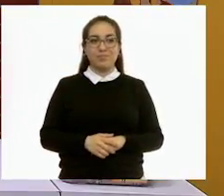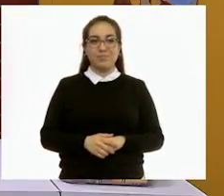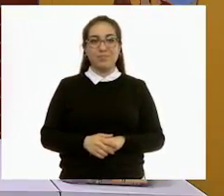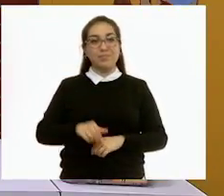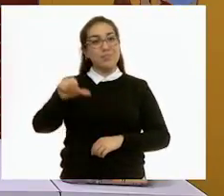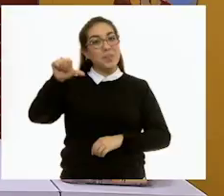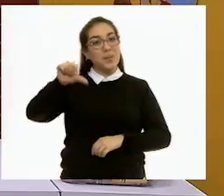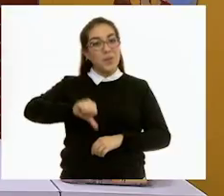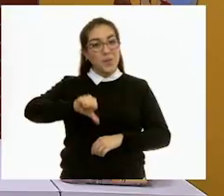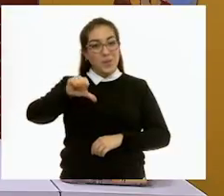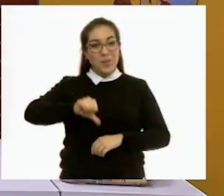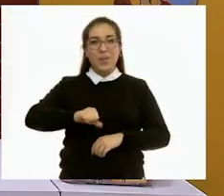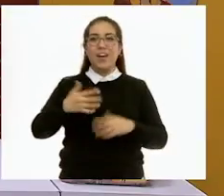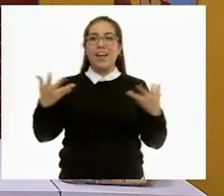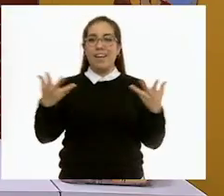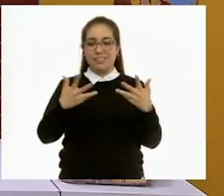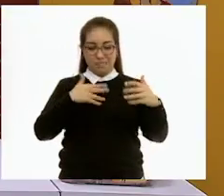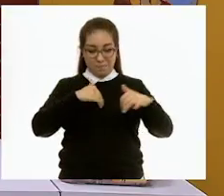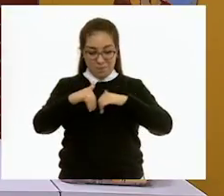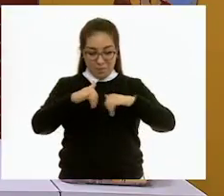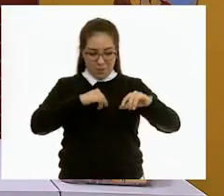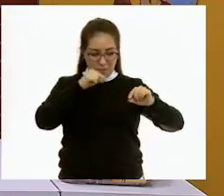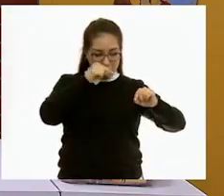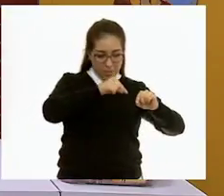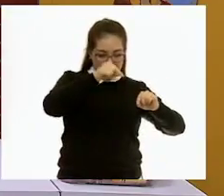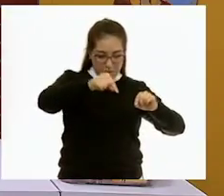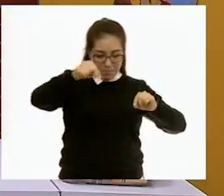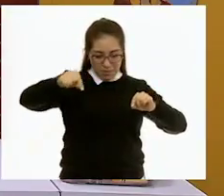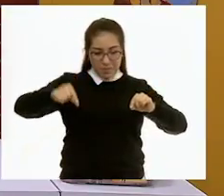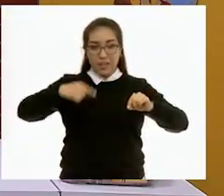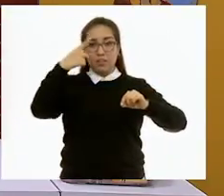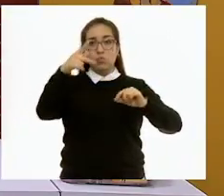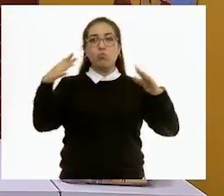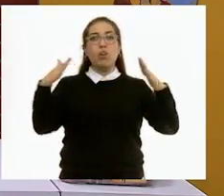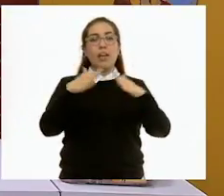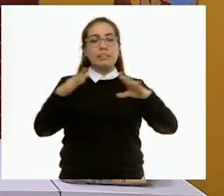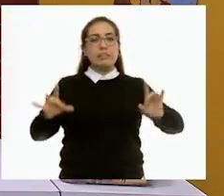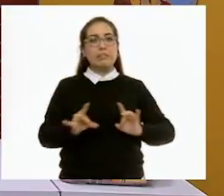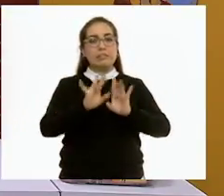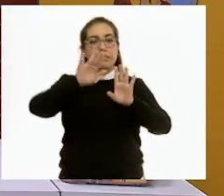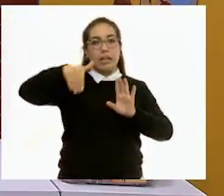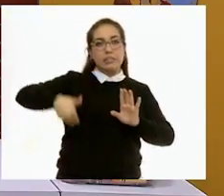Hoy vamos a ubicar en un croquis los lugares en tu casa donde existen riesgos de accidentes.